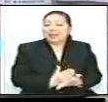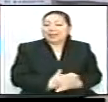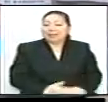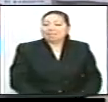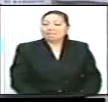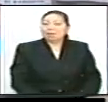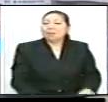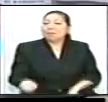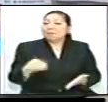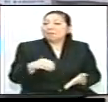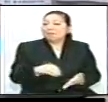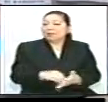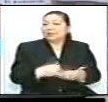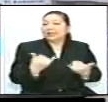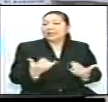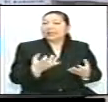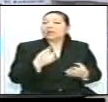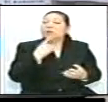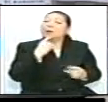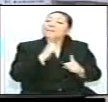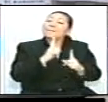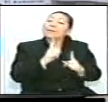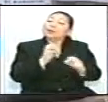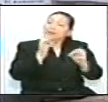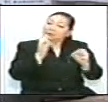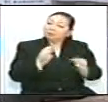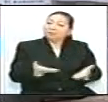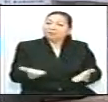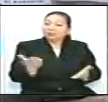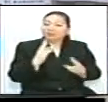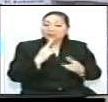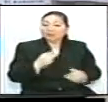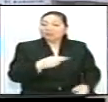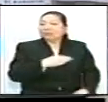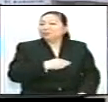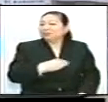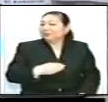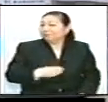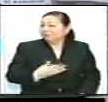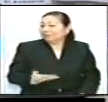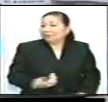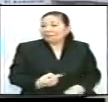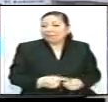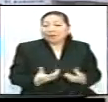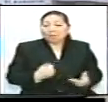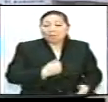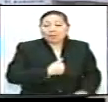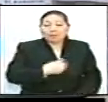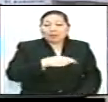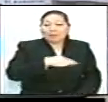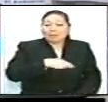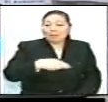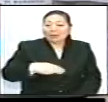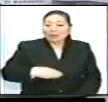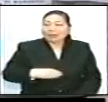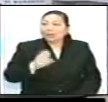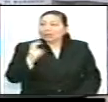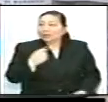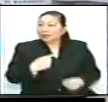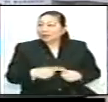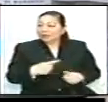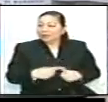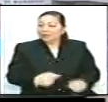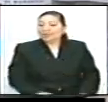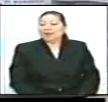Y el problema adicional a esto, quiero una pregunta que seguramente no me la va a responder el ministro, pero donde el propio ministro, lo hemos escuchado varias